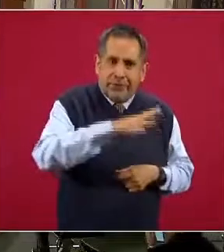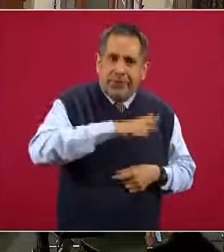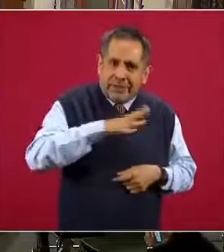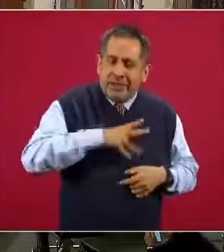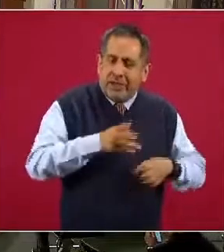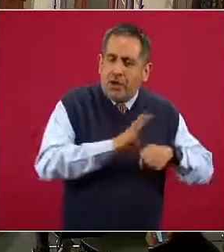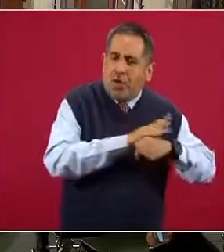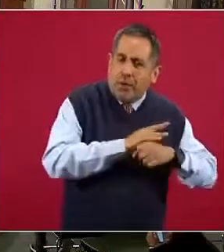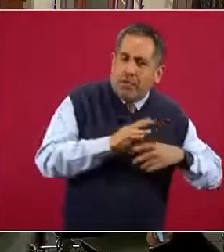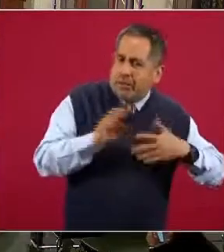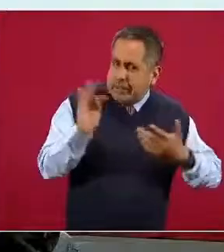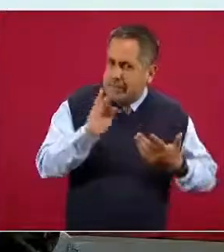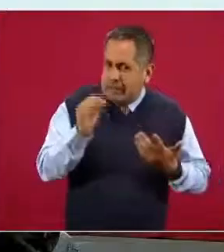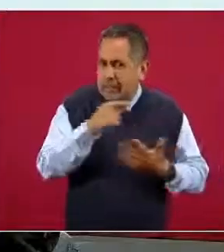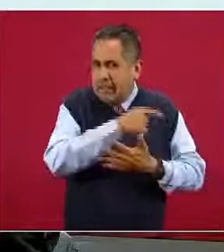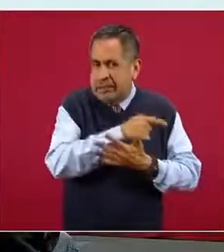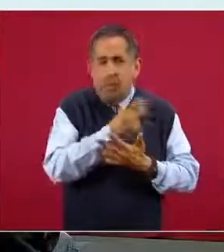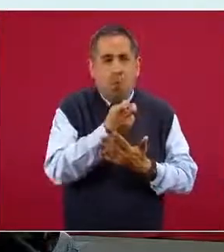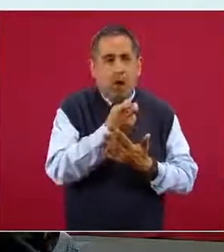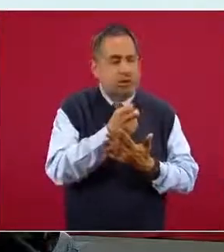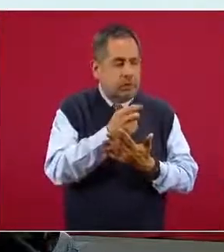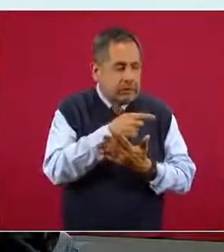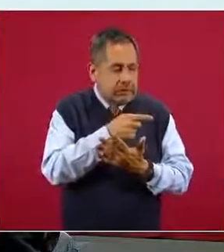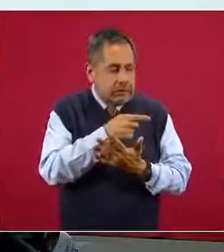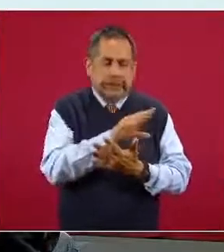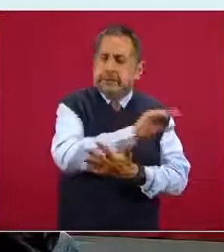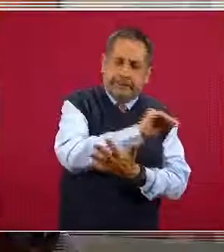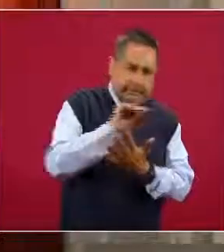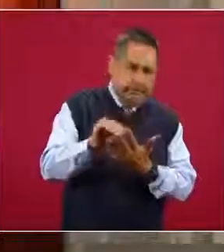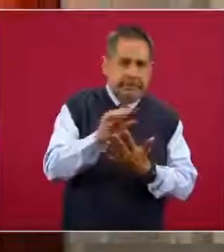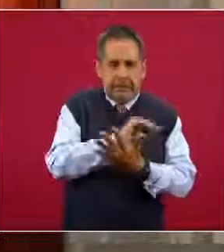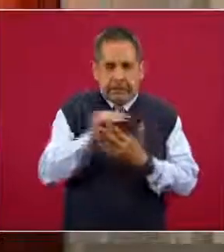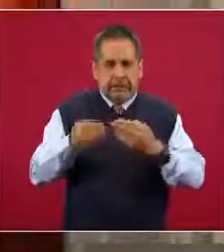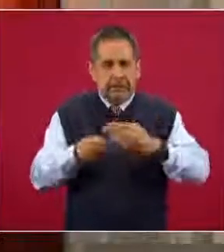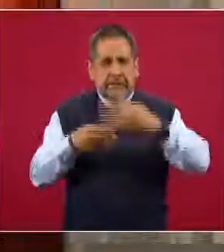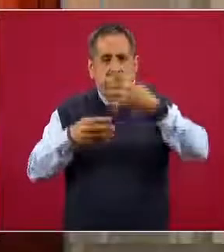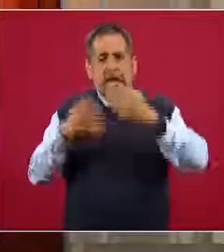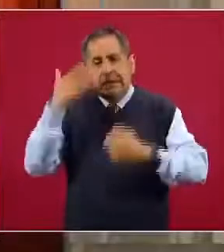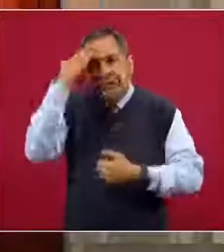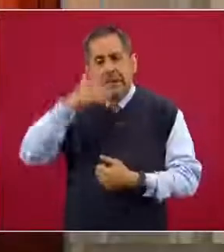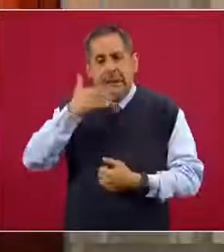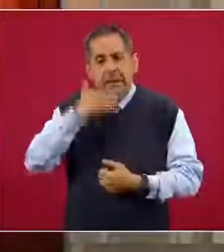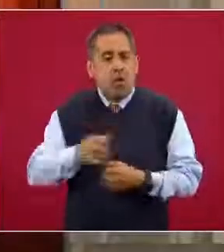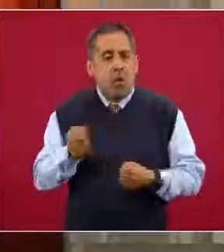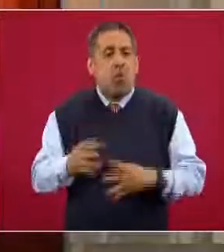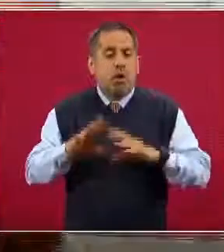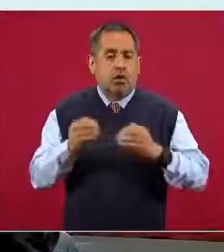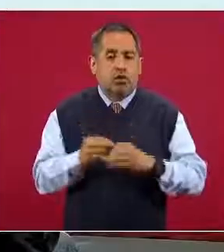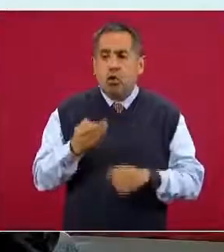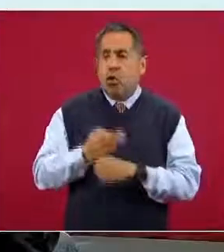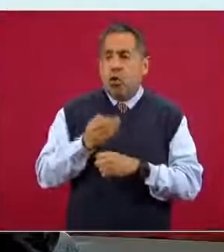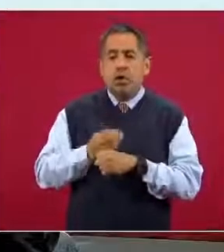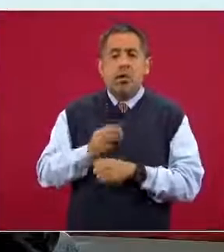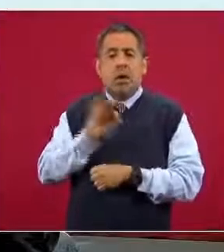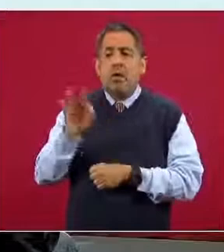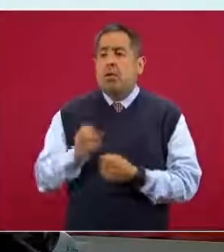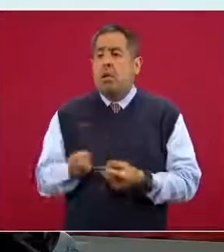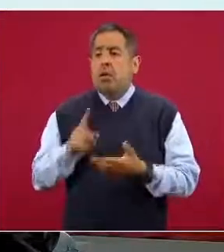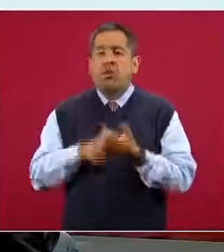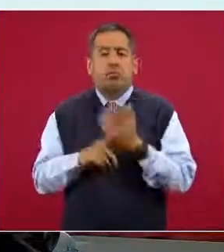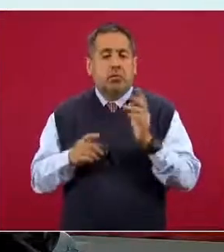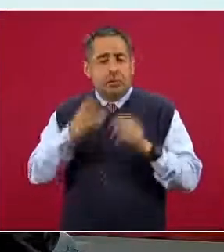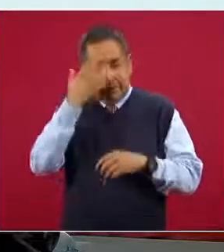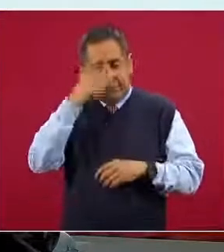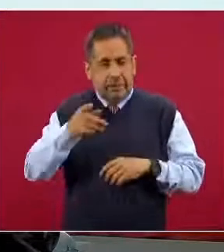de vigilancia epidemiológica, y además recordando que siempre hay una proporción que en estos momentos se está estimando a nivel mundial,